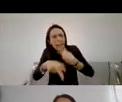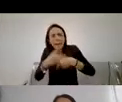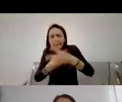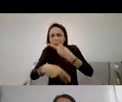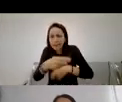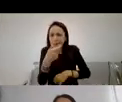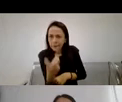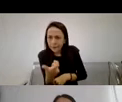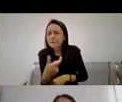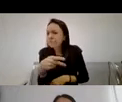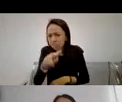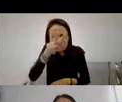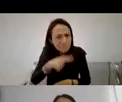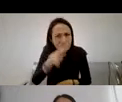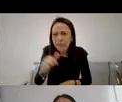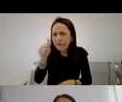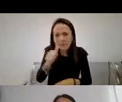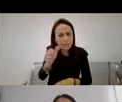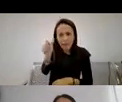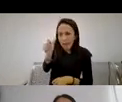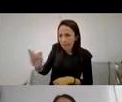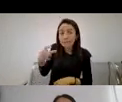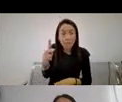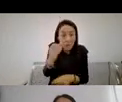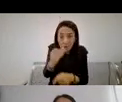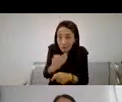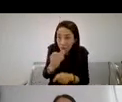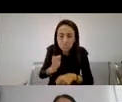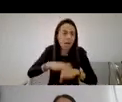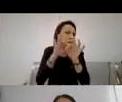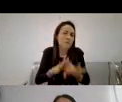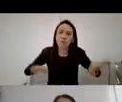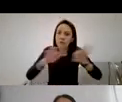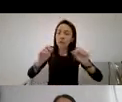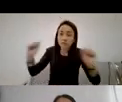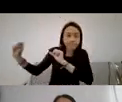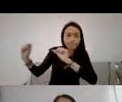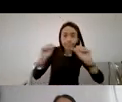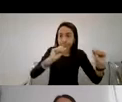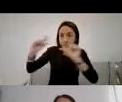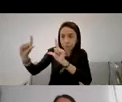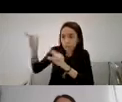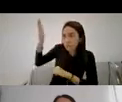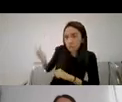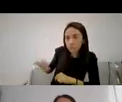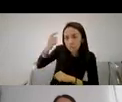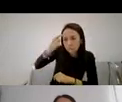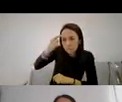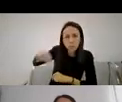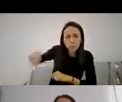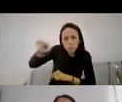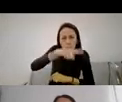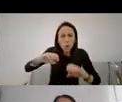ahora es indispensable que este mapa esté perfectamente claro siempre para las organizaciones. Vamos a